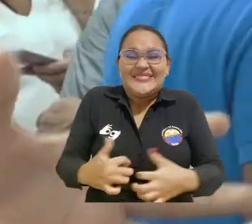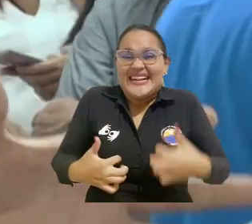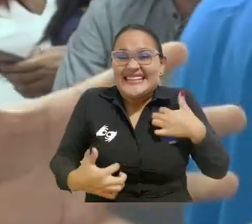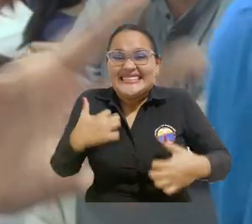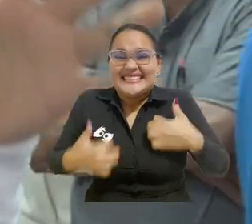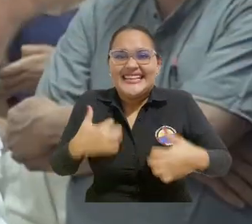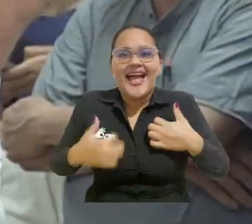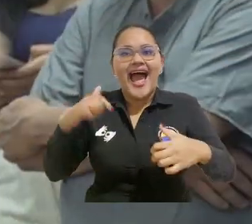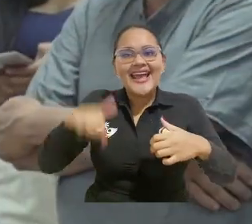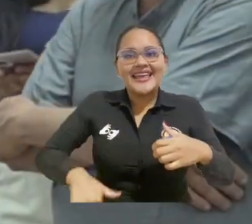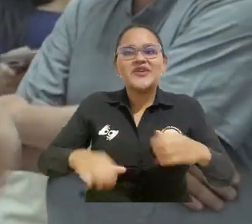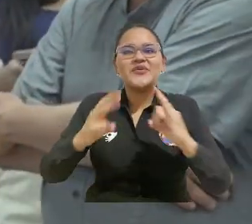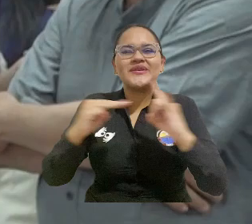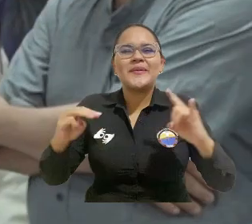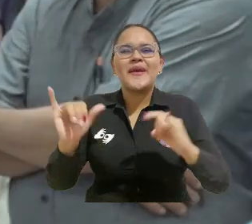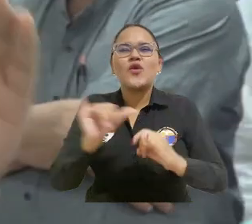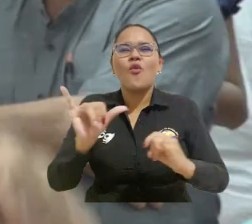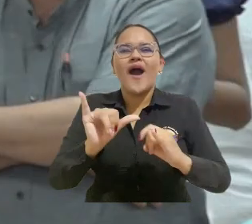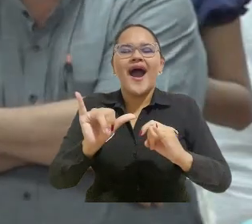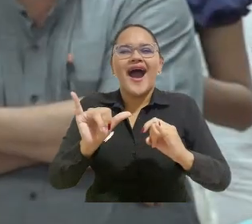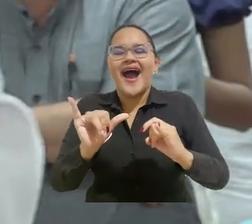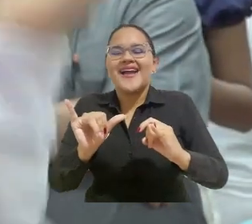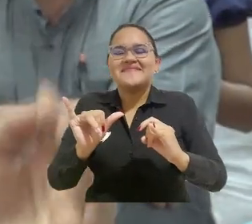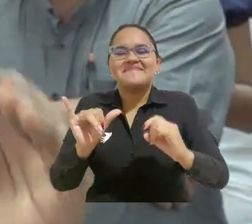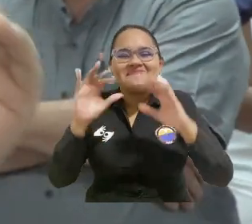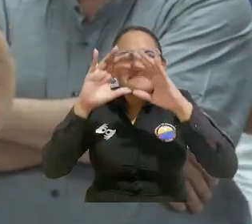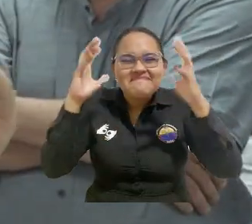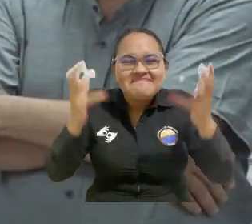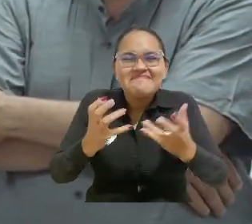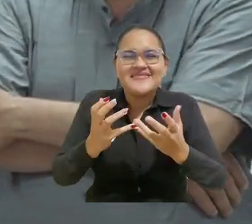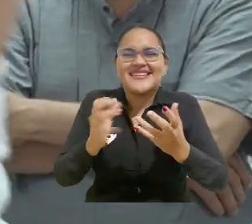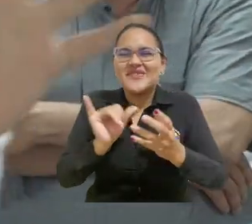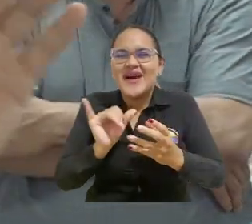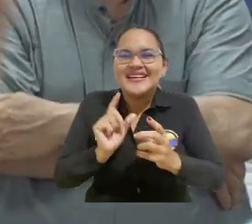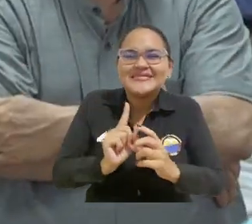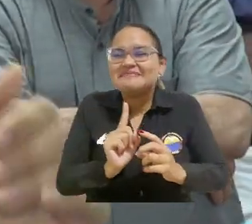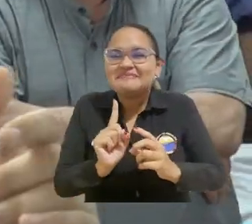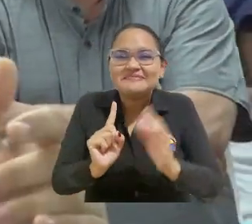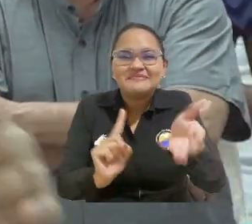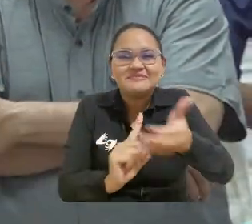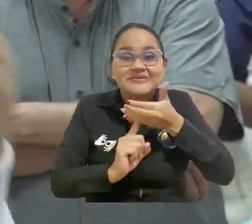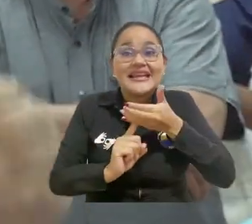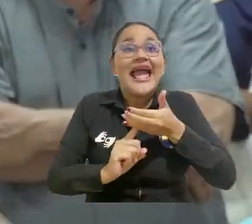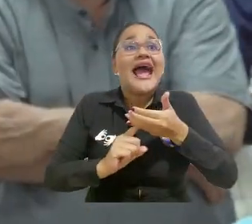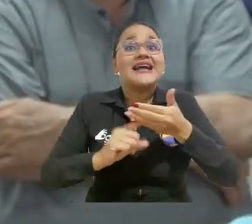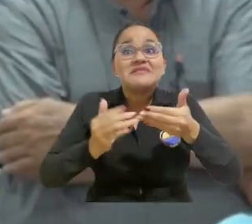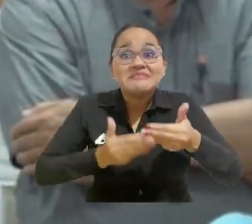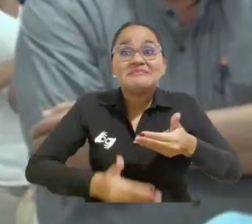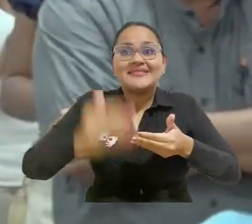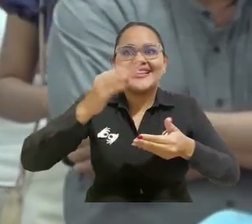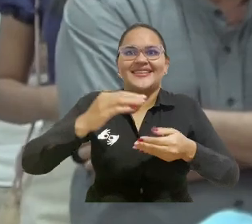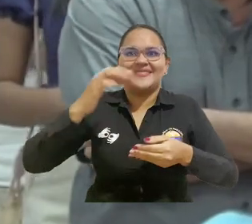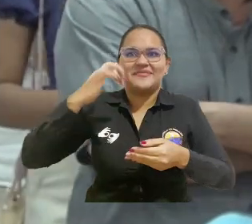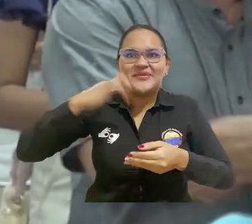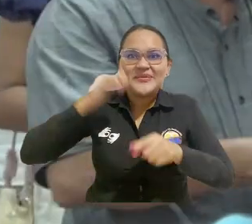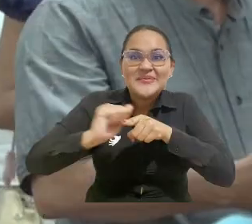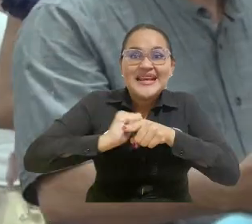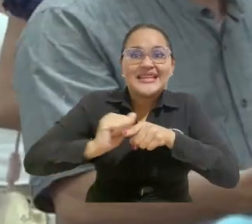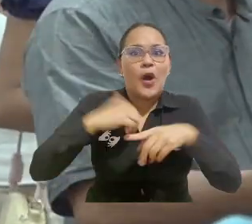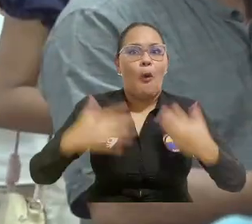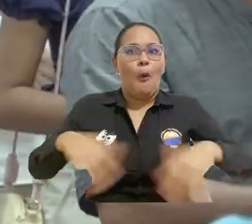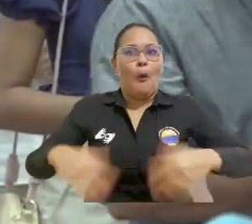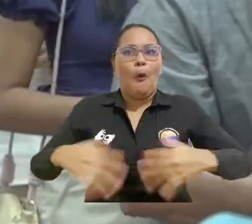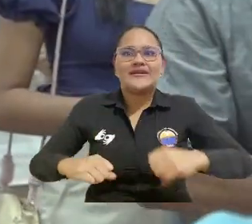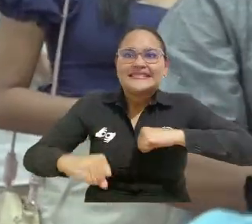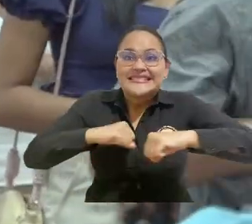una burbuja, todo lo tenemos a la mano, todo. Entonces a veces al enfrentarnos a la realidad es algo muy diferente, pero con el favor